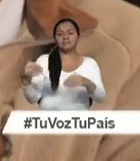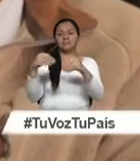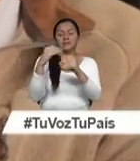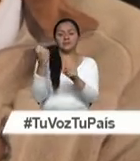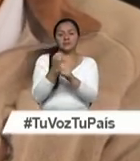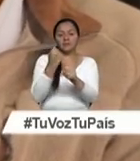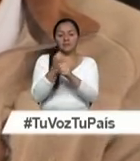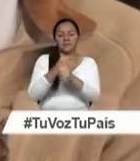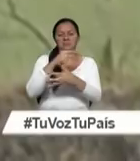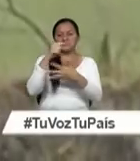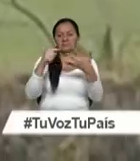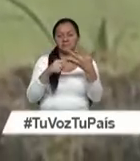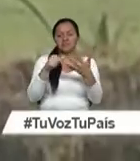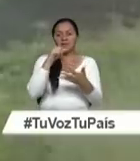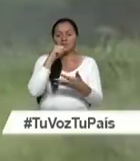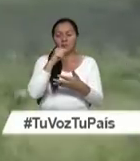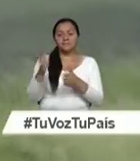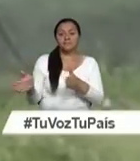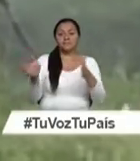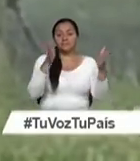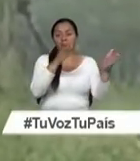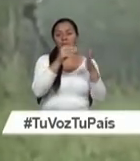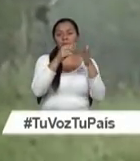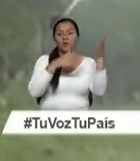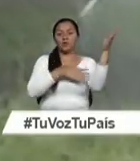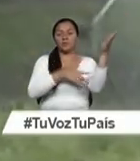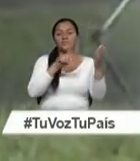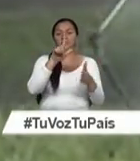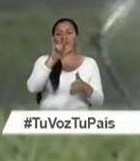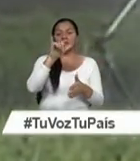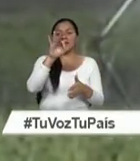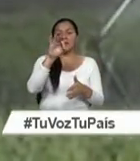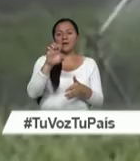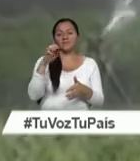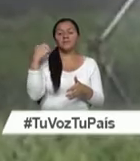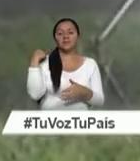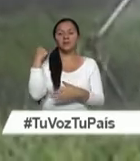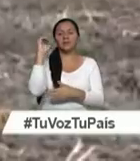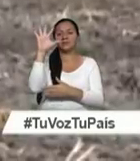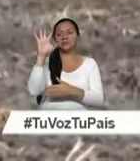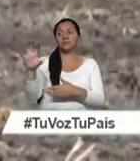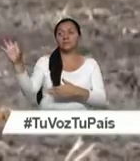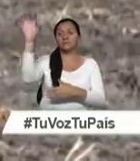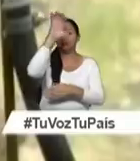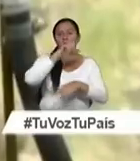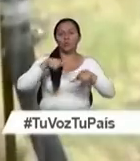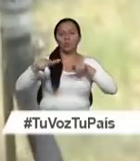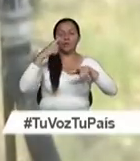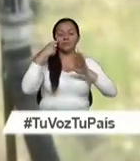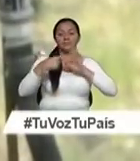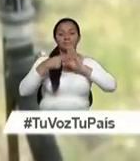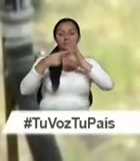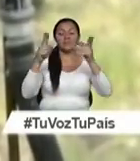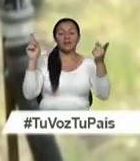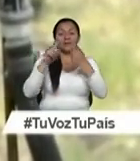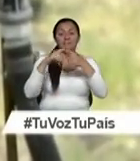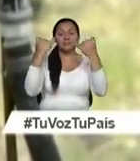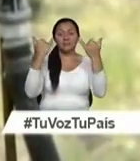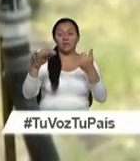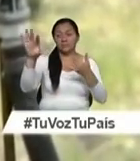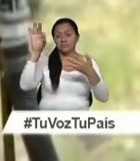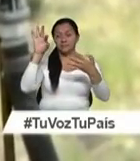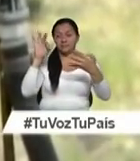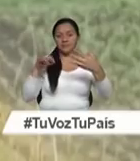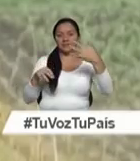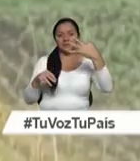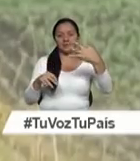operación inmediata del agua. Con el proyecto LIFE se intervendrá en 5 territorios demostrativos. Actualmente se han identificado